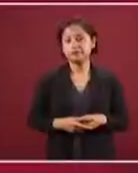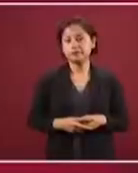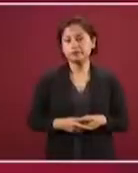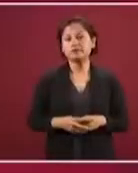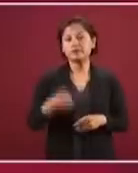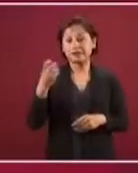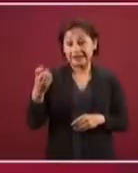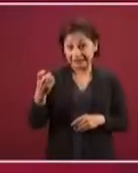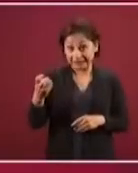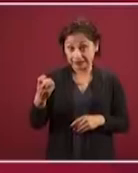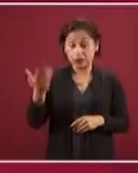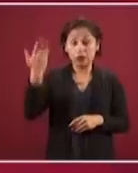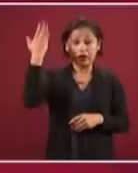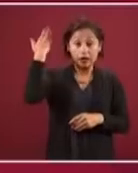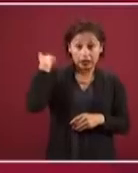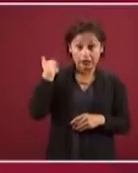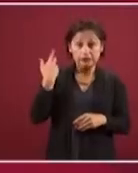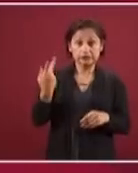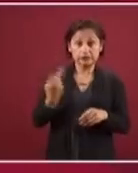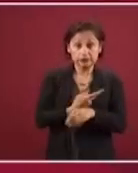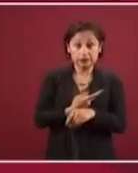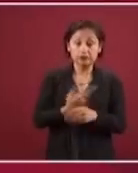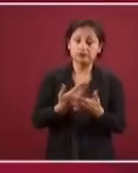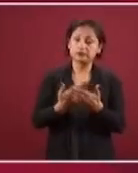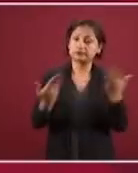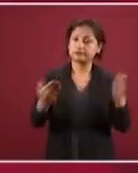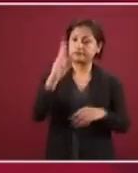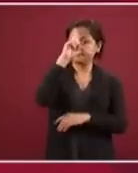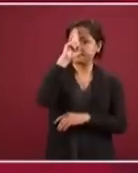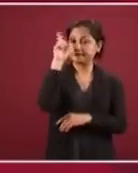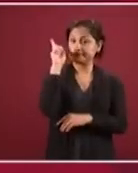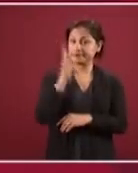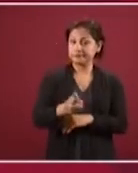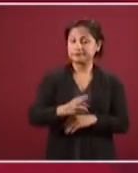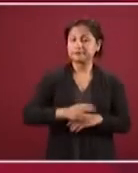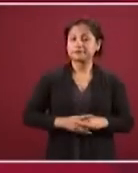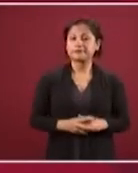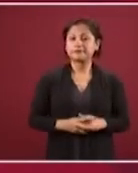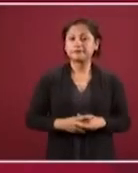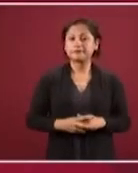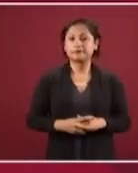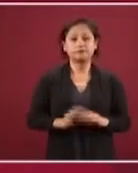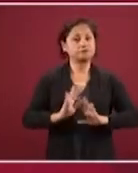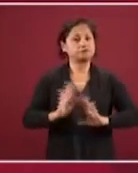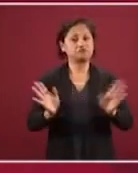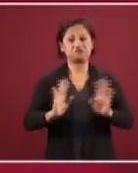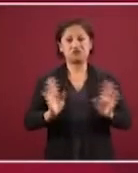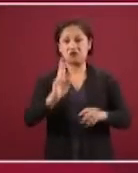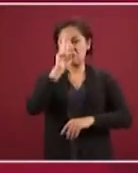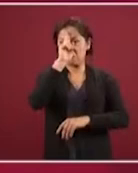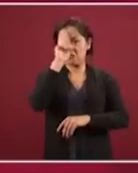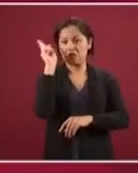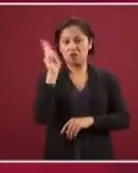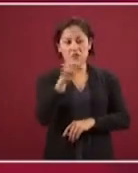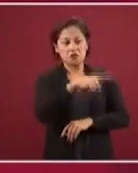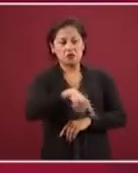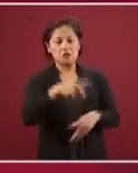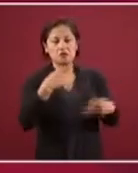prohibido este el que se desaloje a los trabajadores